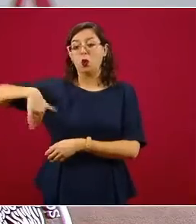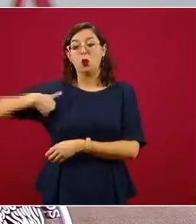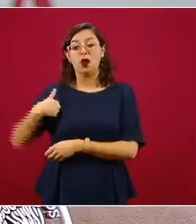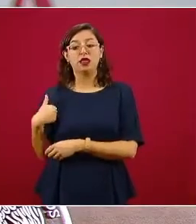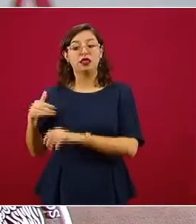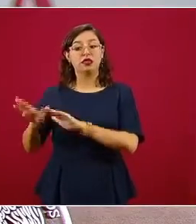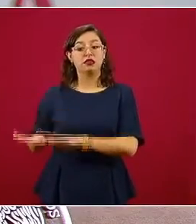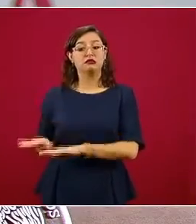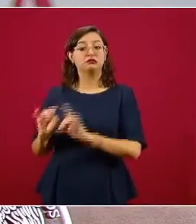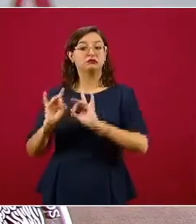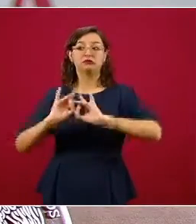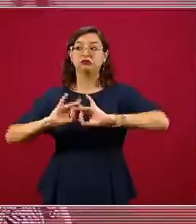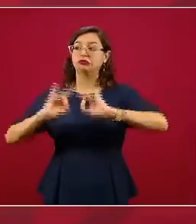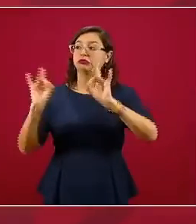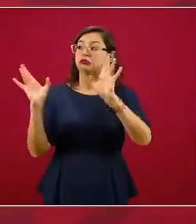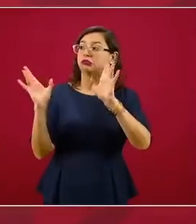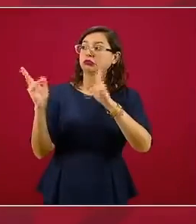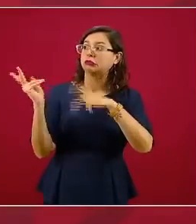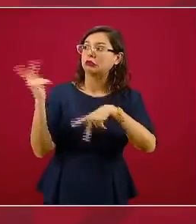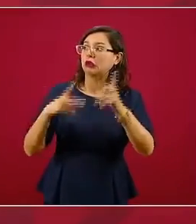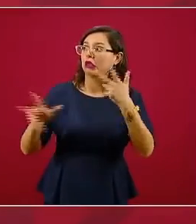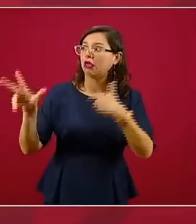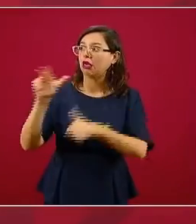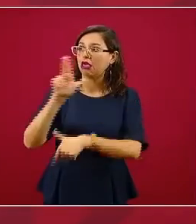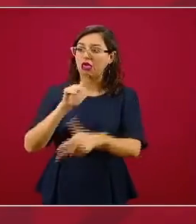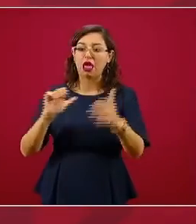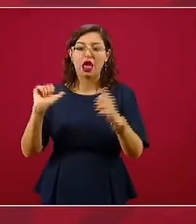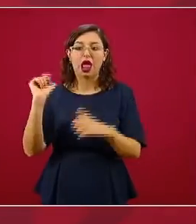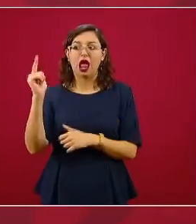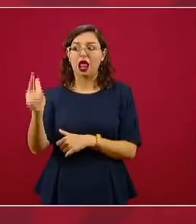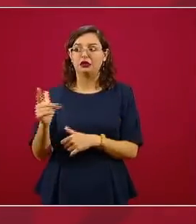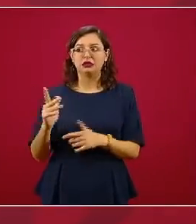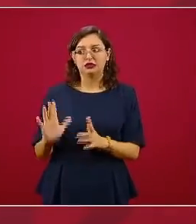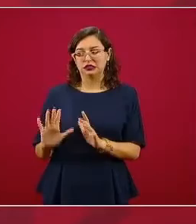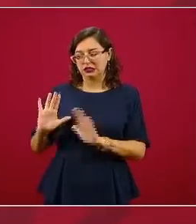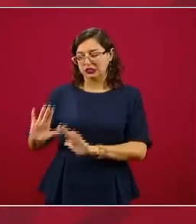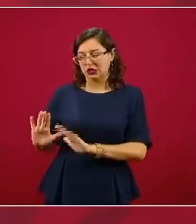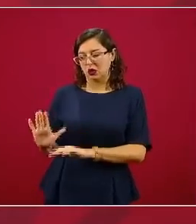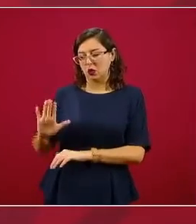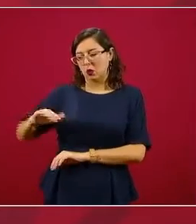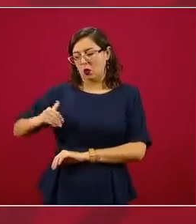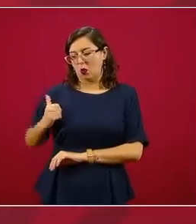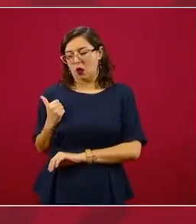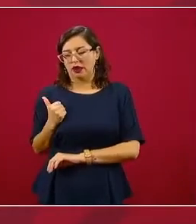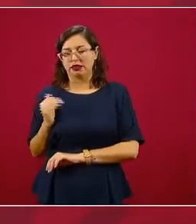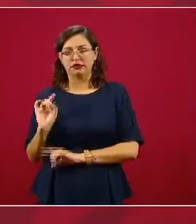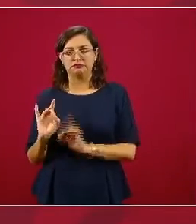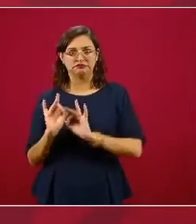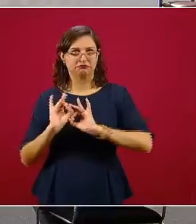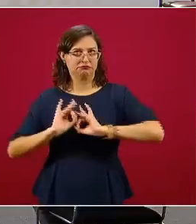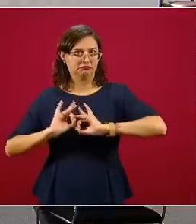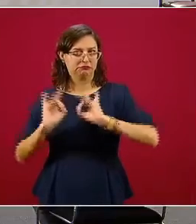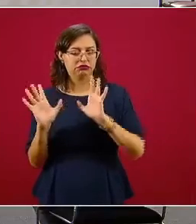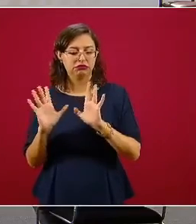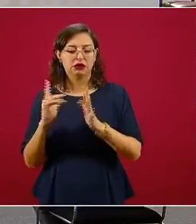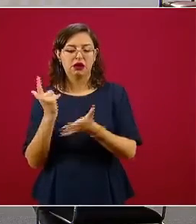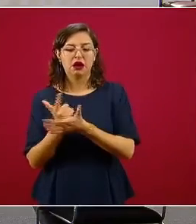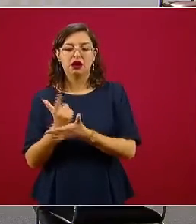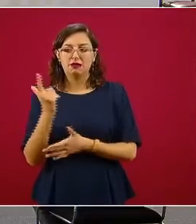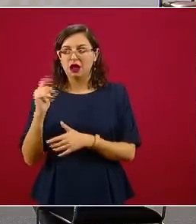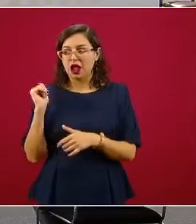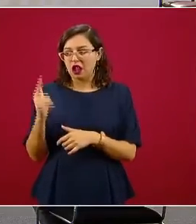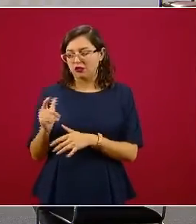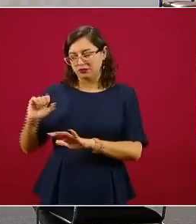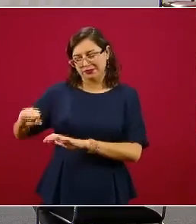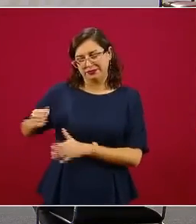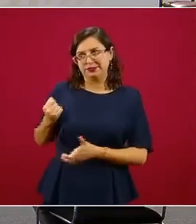atender la emergencia o el desastre, como una familia que previsora planea un recurso para las emergencias que pudieran existir. Independientemente de